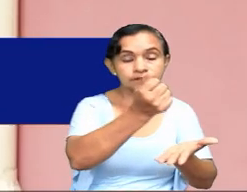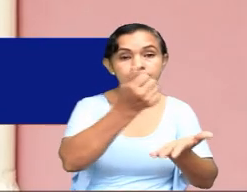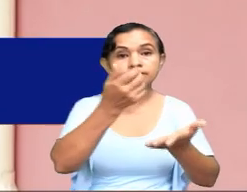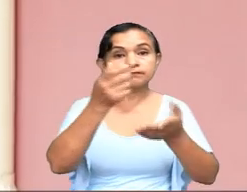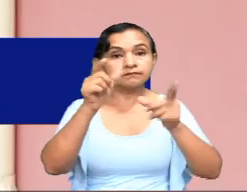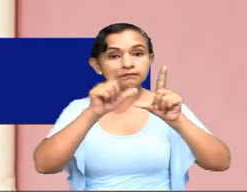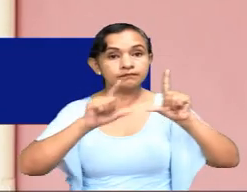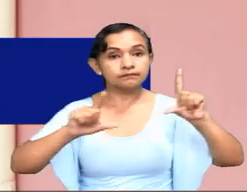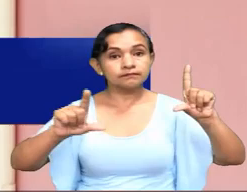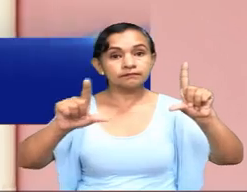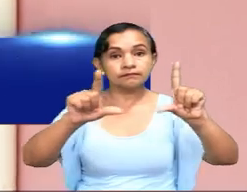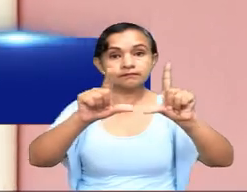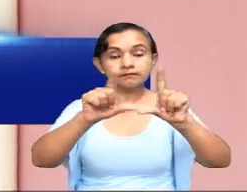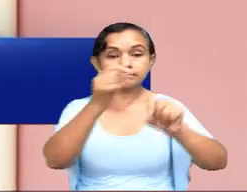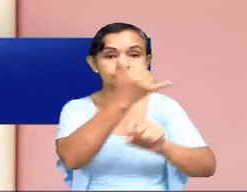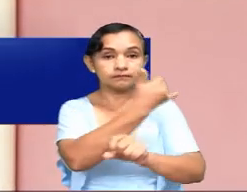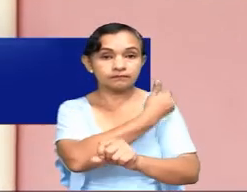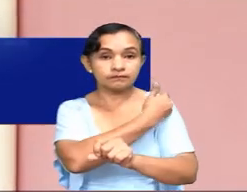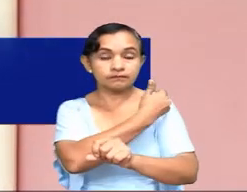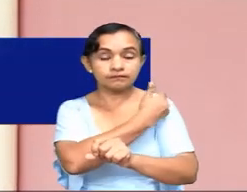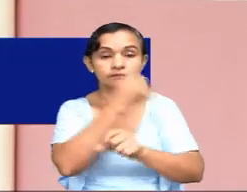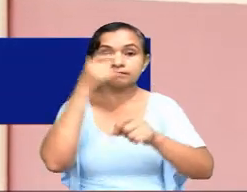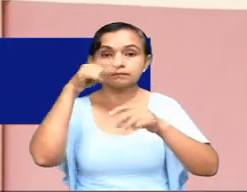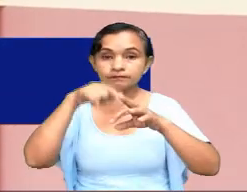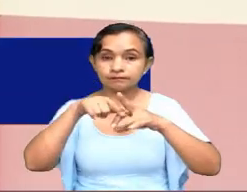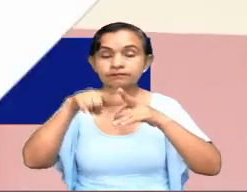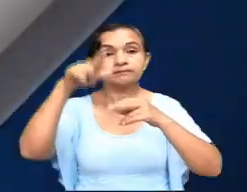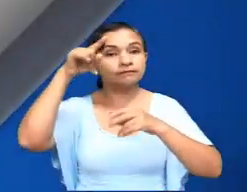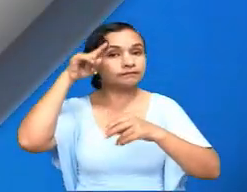sala de consulta externa del Hospital Psicosocial.